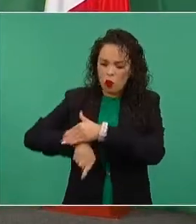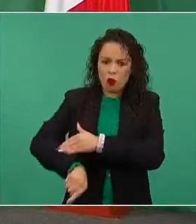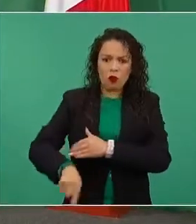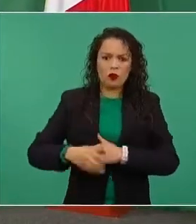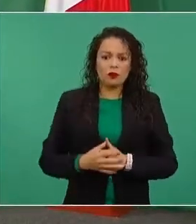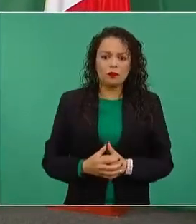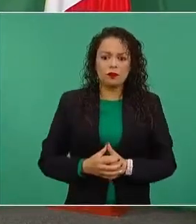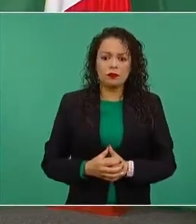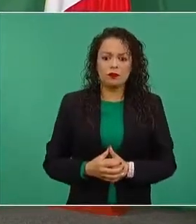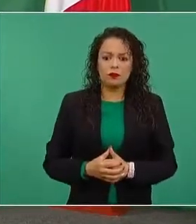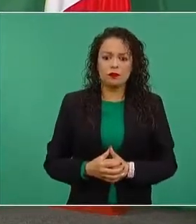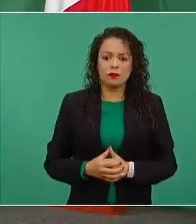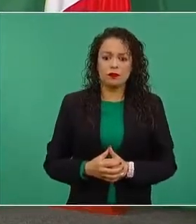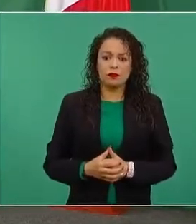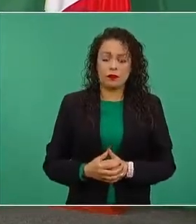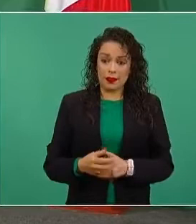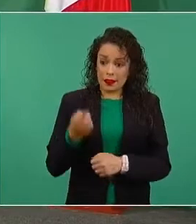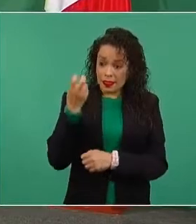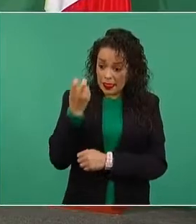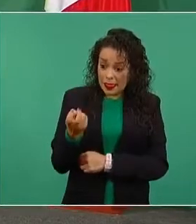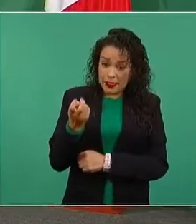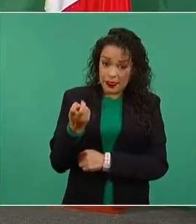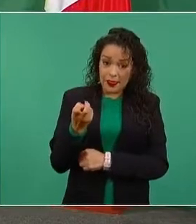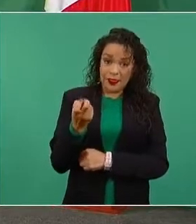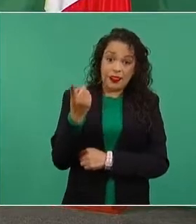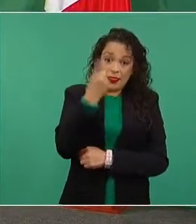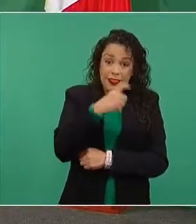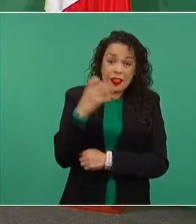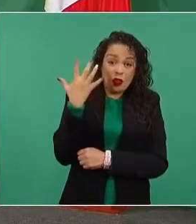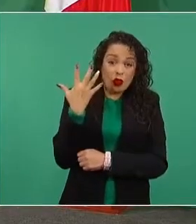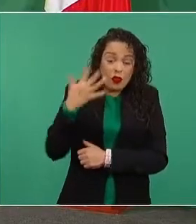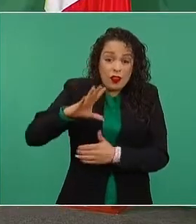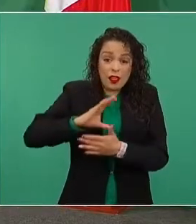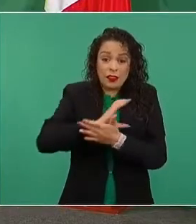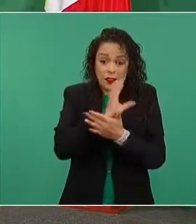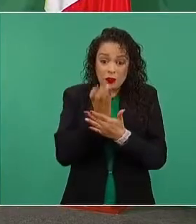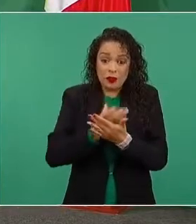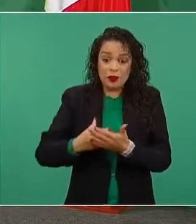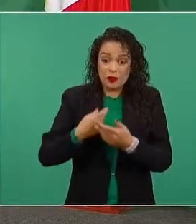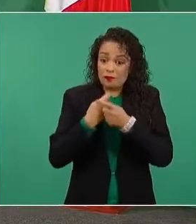Y saben que de esos 110 solo